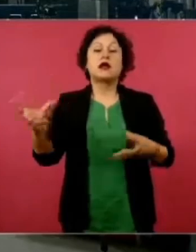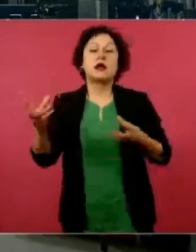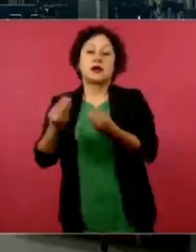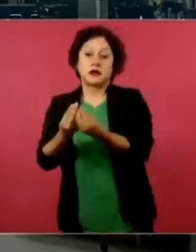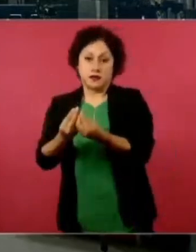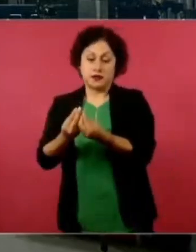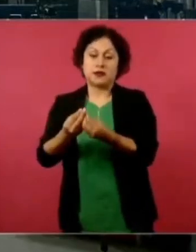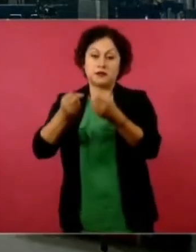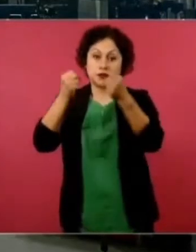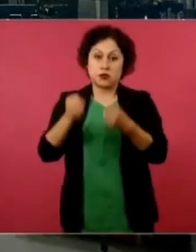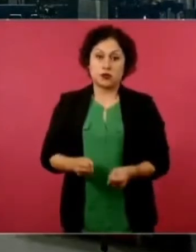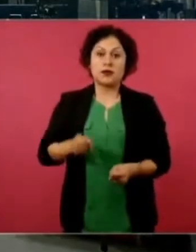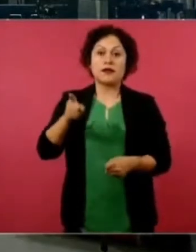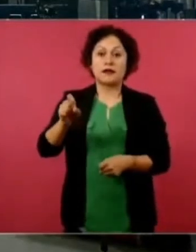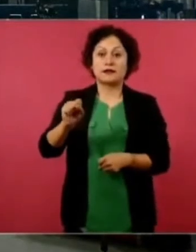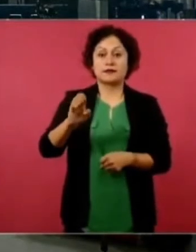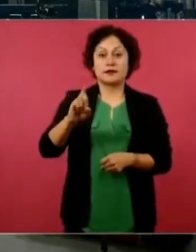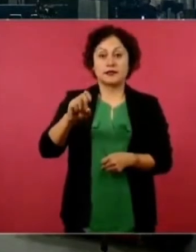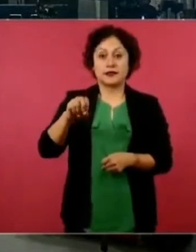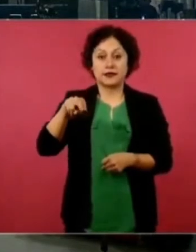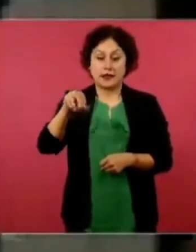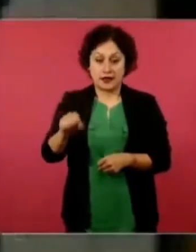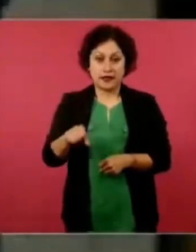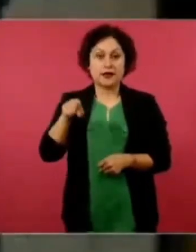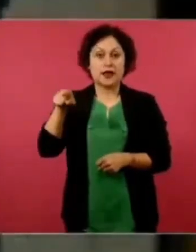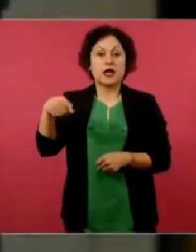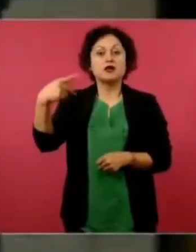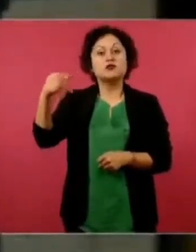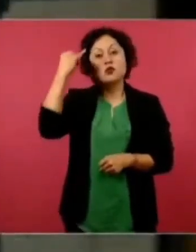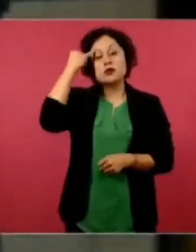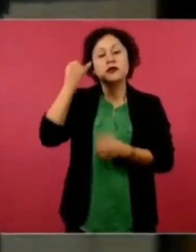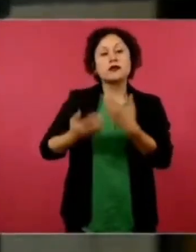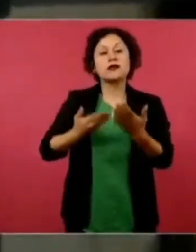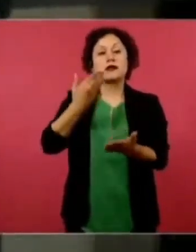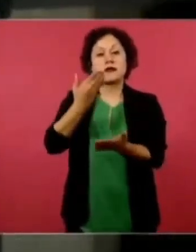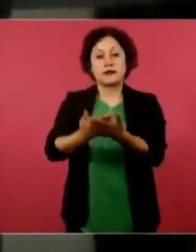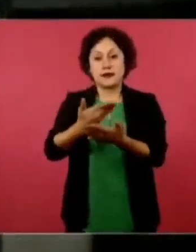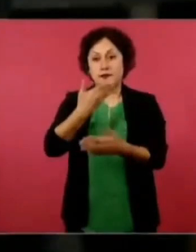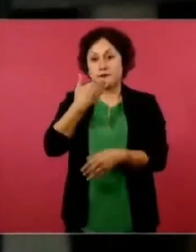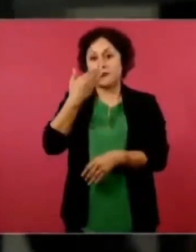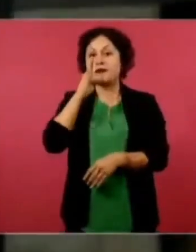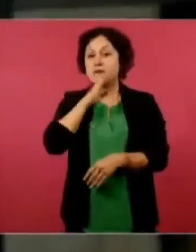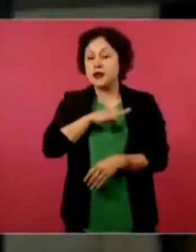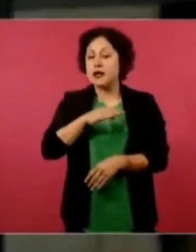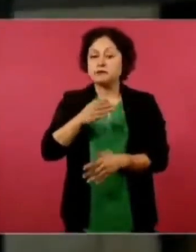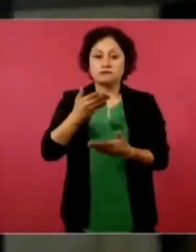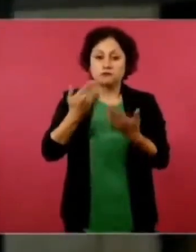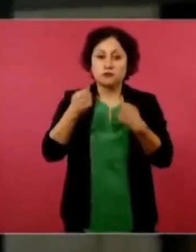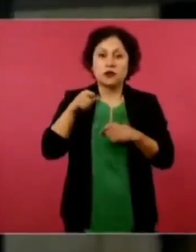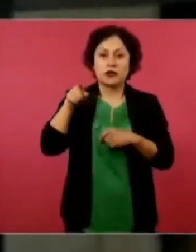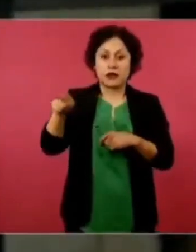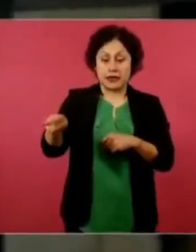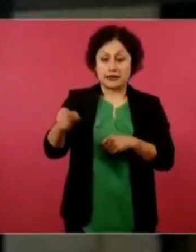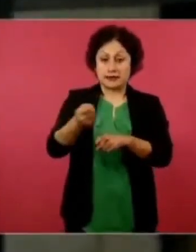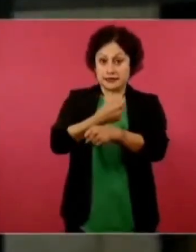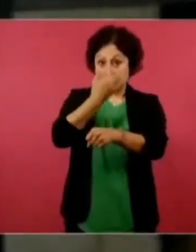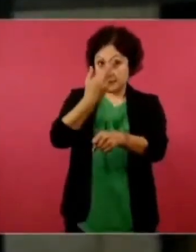tenga la responsabilidad de que funcione o no la estrategia de seguridad será el general secretario de la Defensa Nacional.